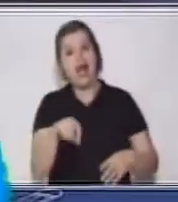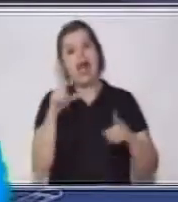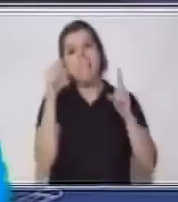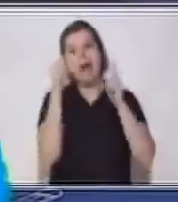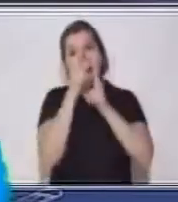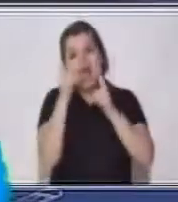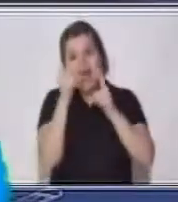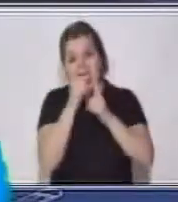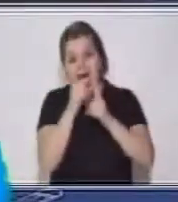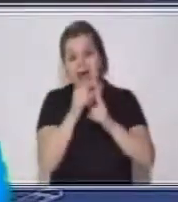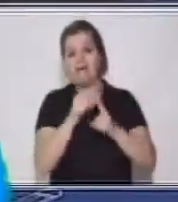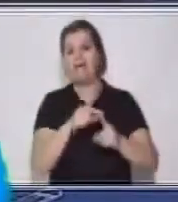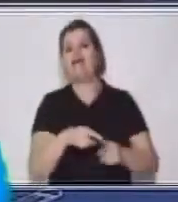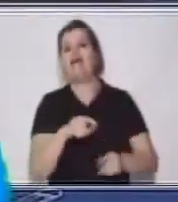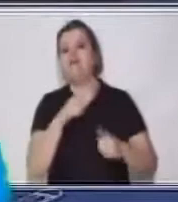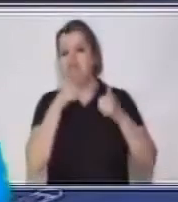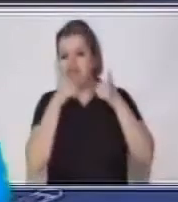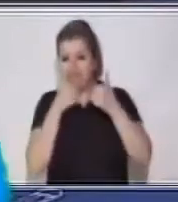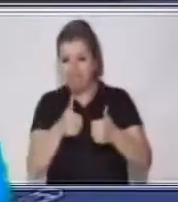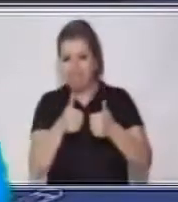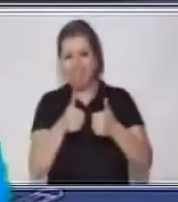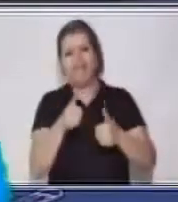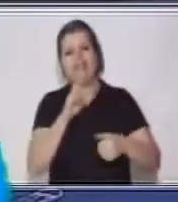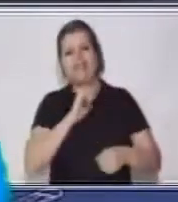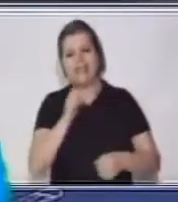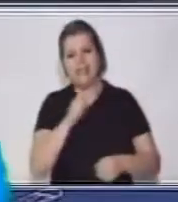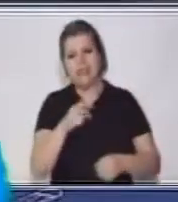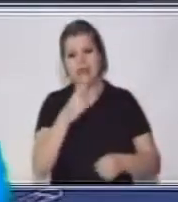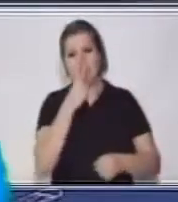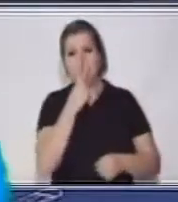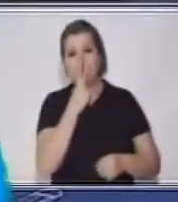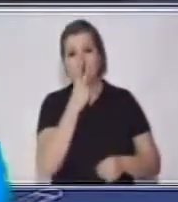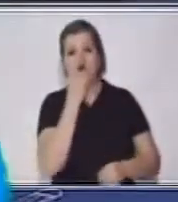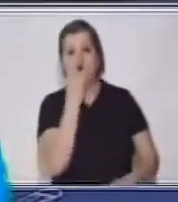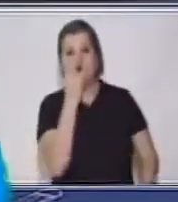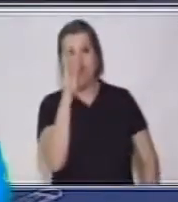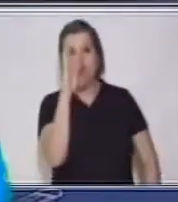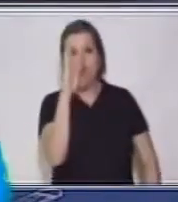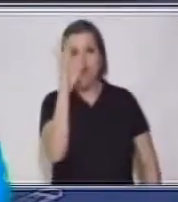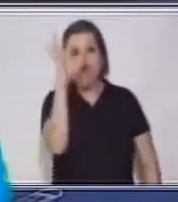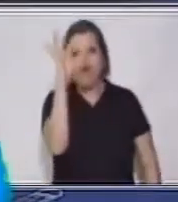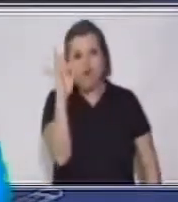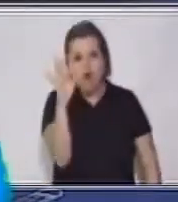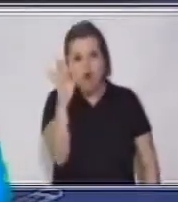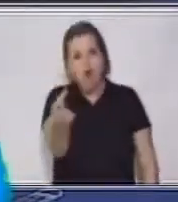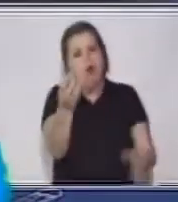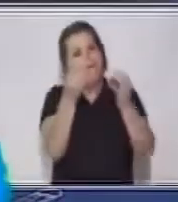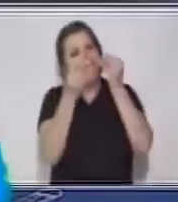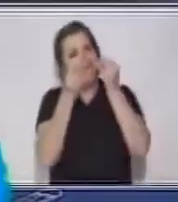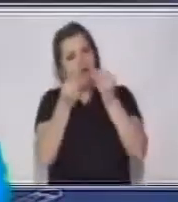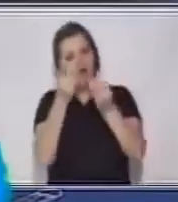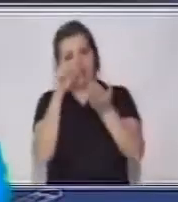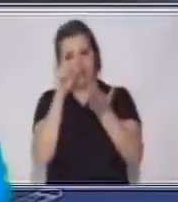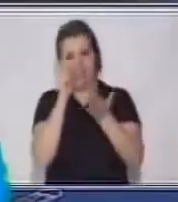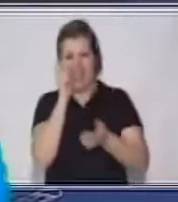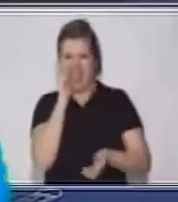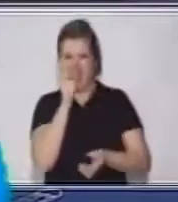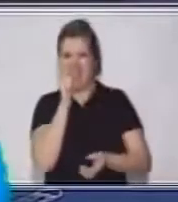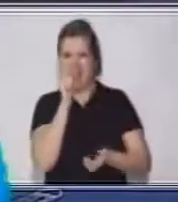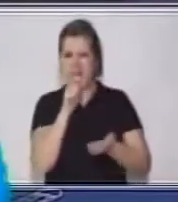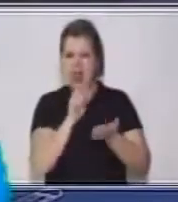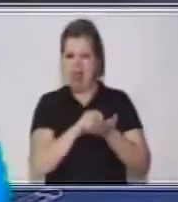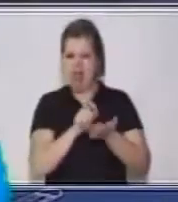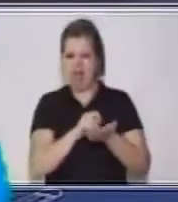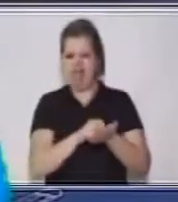de la tercera persona, específicamente vamos a poder identificar que es hubo muchos exámenes. Entonces, prácticamente ese es